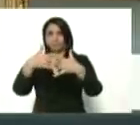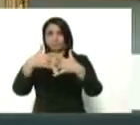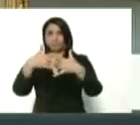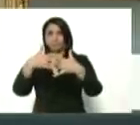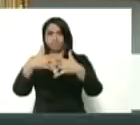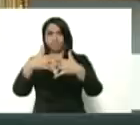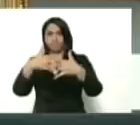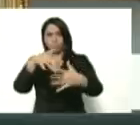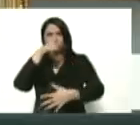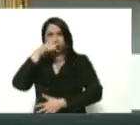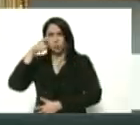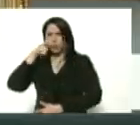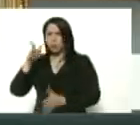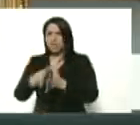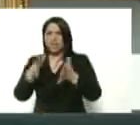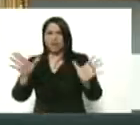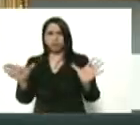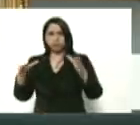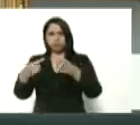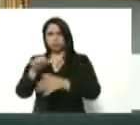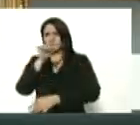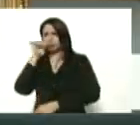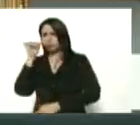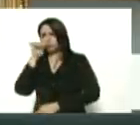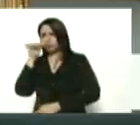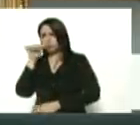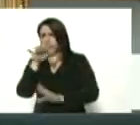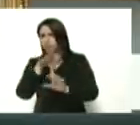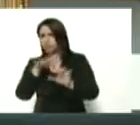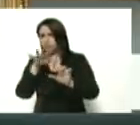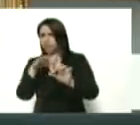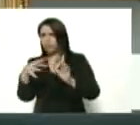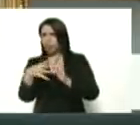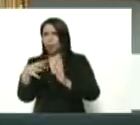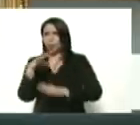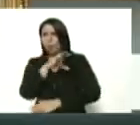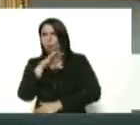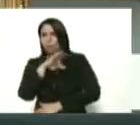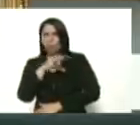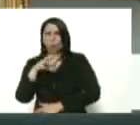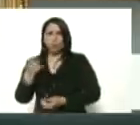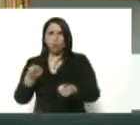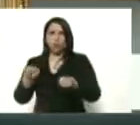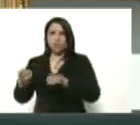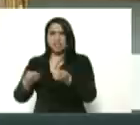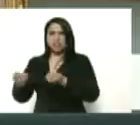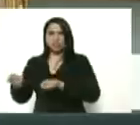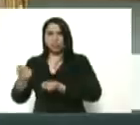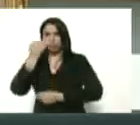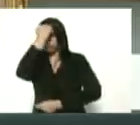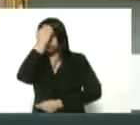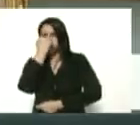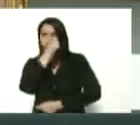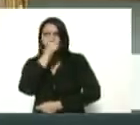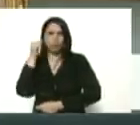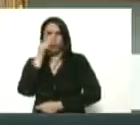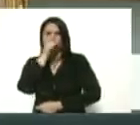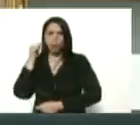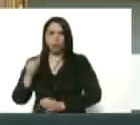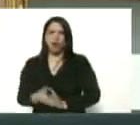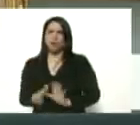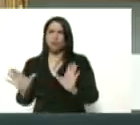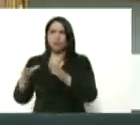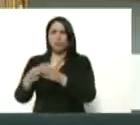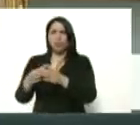que opera como un gran cartel de extorsión y de coordinación de capos de la droga, de grupos